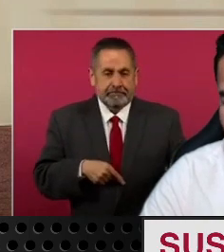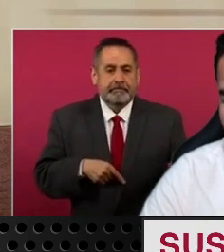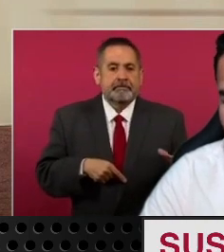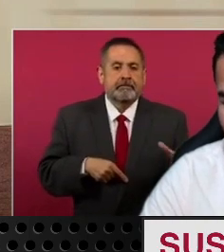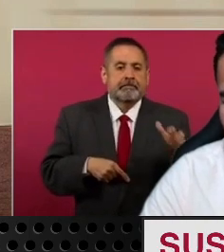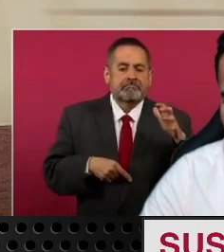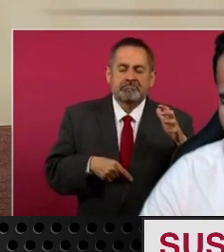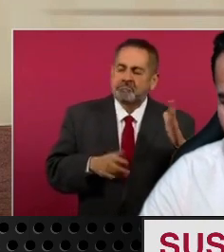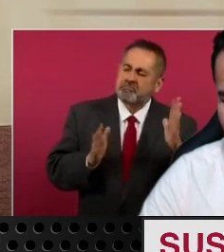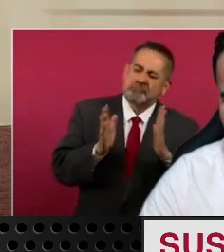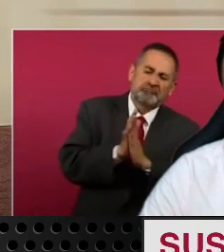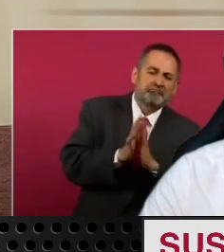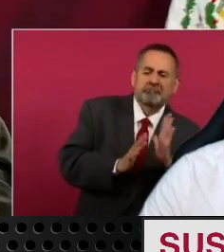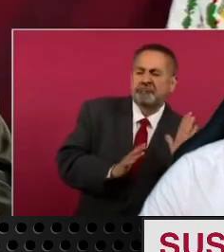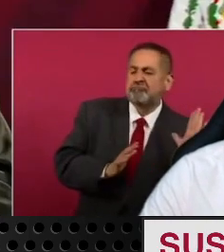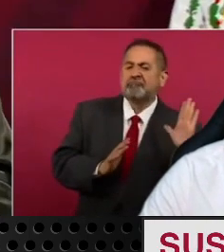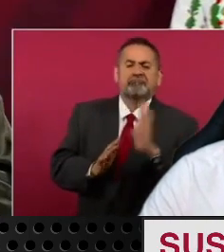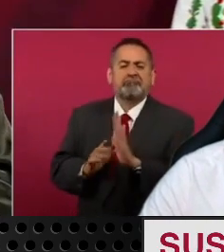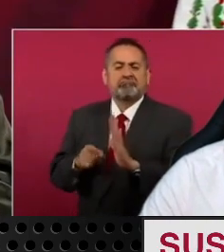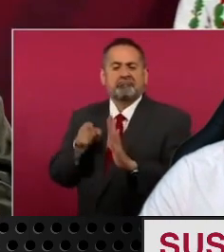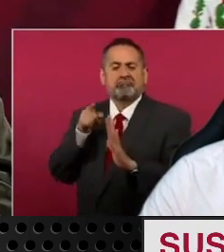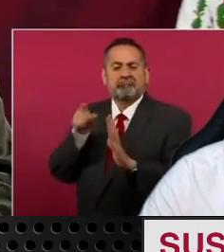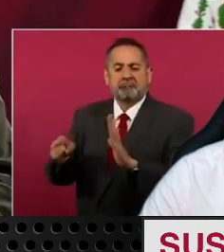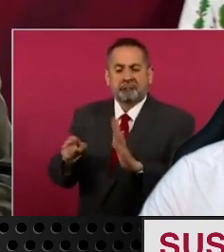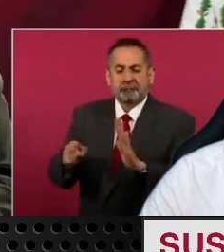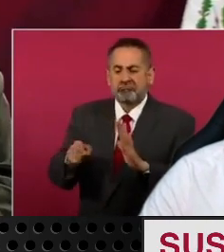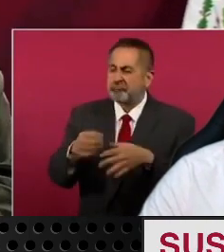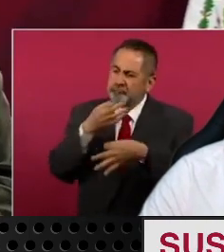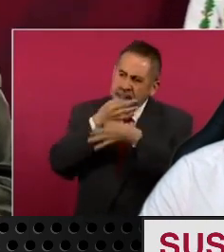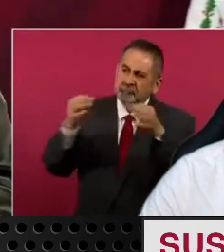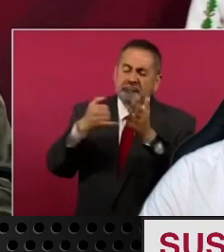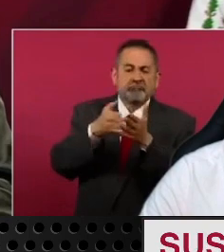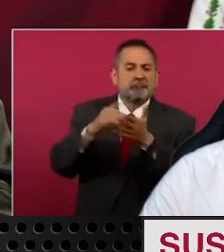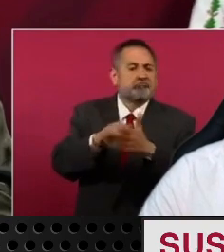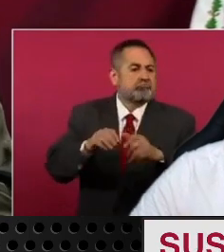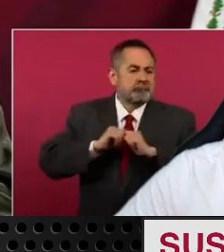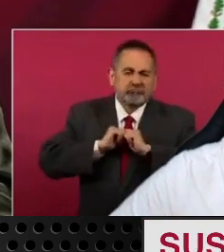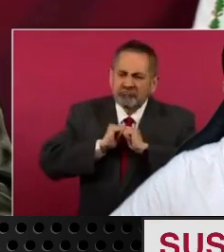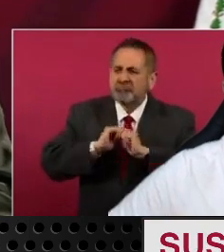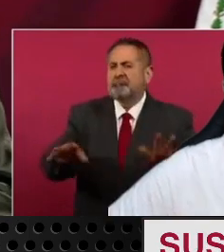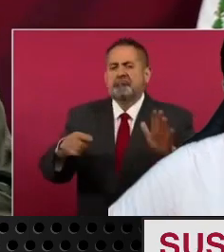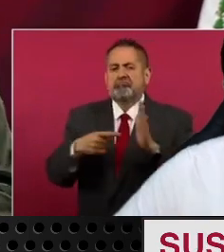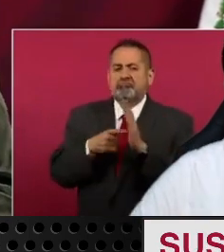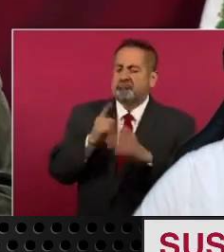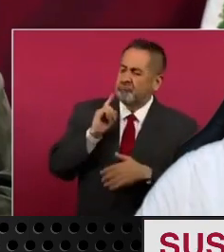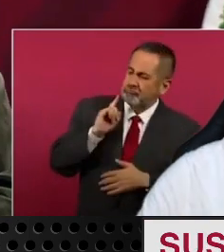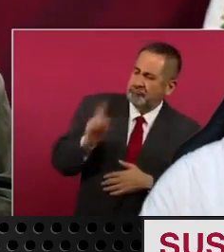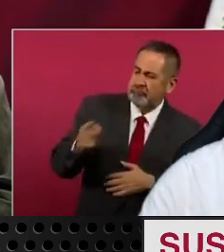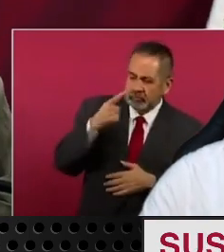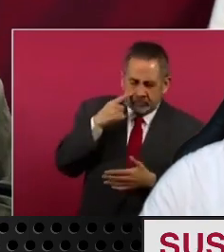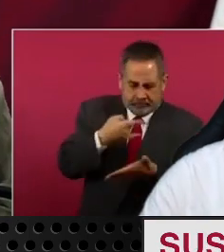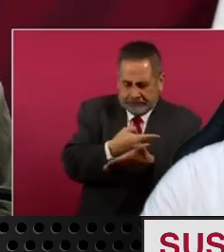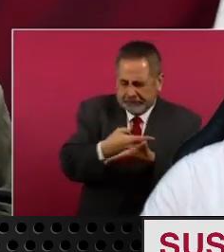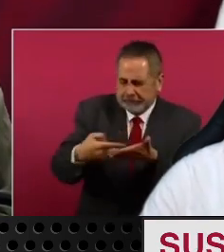le saca le manda a publicar hasta los cheques